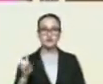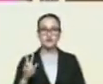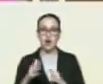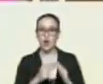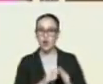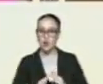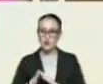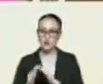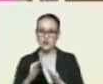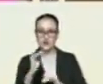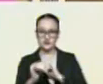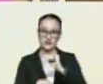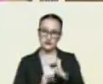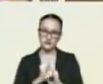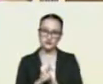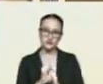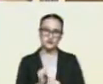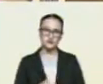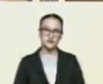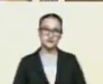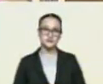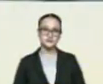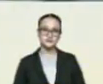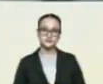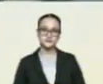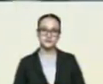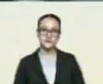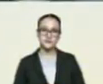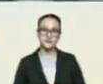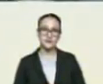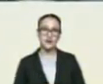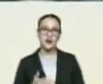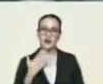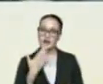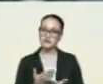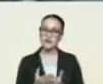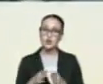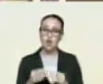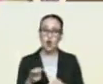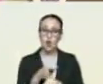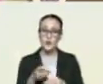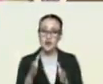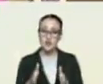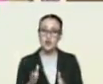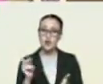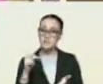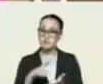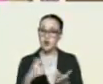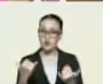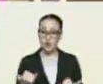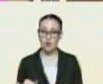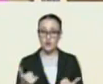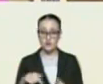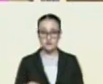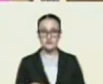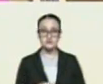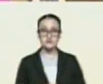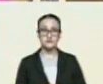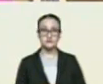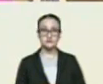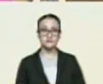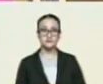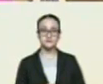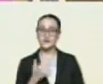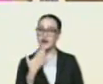comunidad internacional. Yo quiero agradecer a los gobernadores que han concurrido el día de hoy y quiero